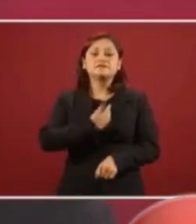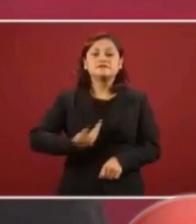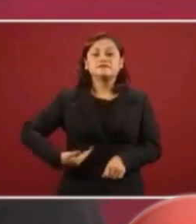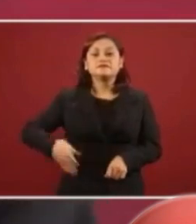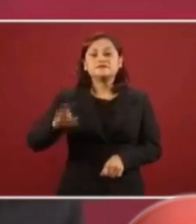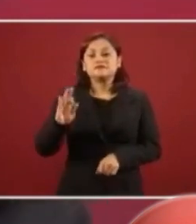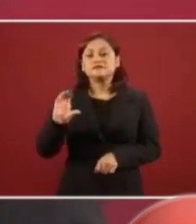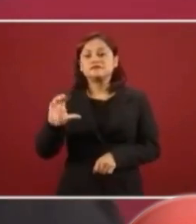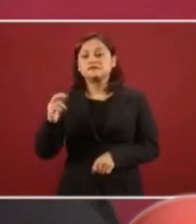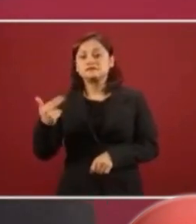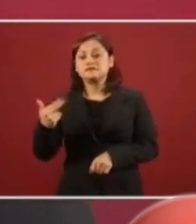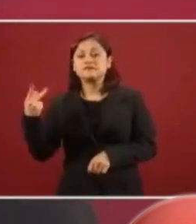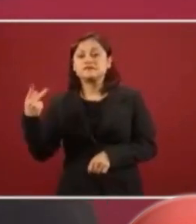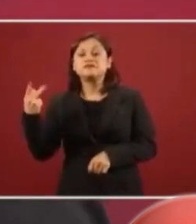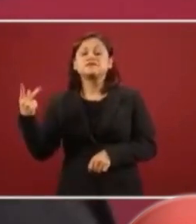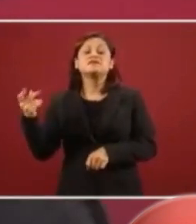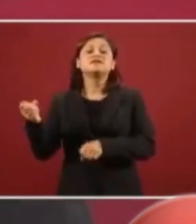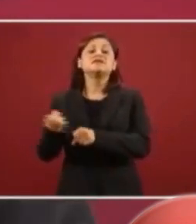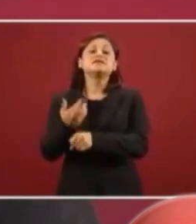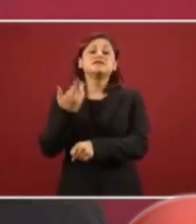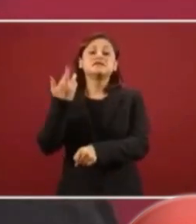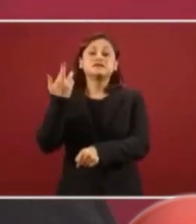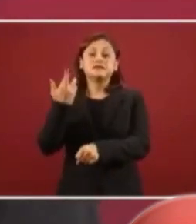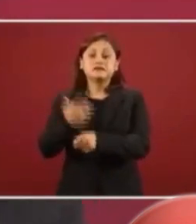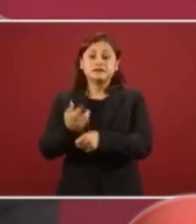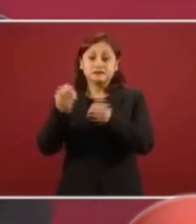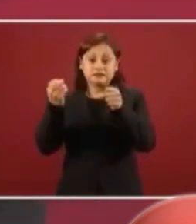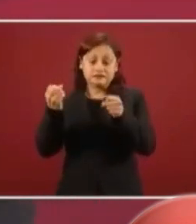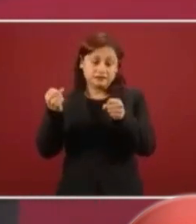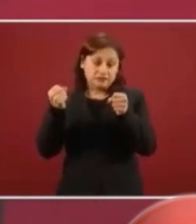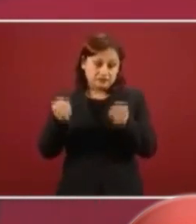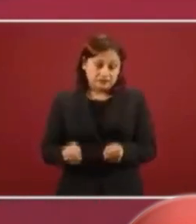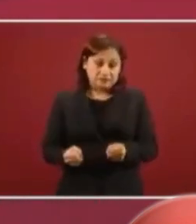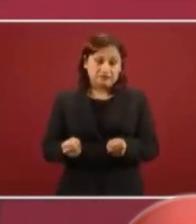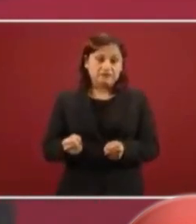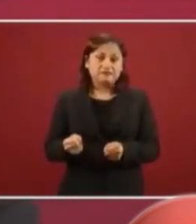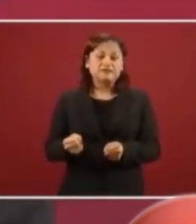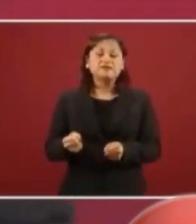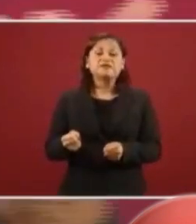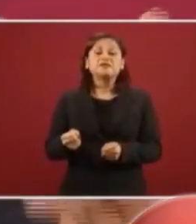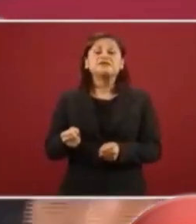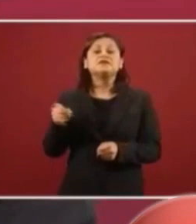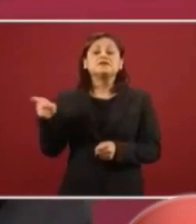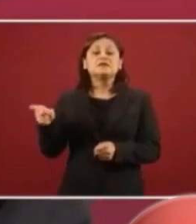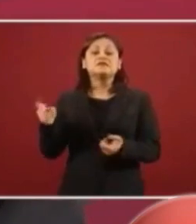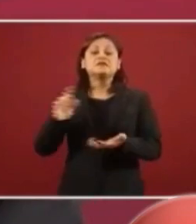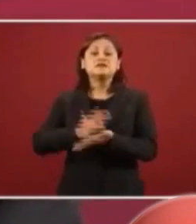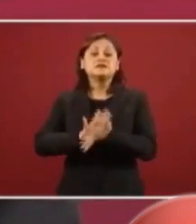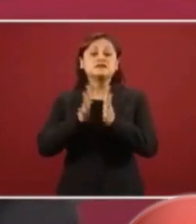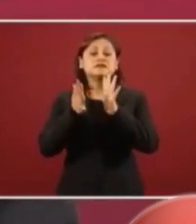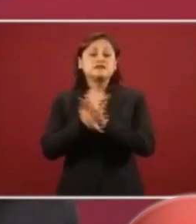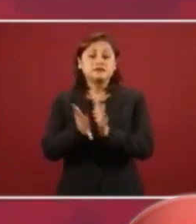estaba involucrado con el narcotráfico